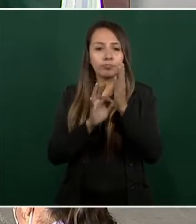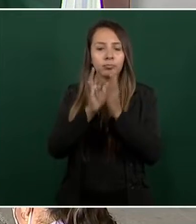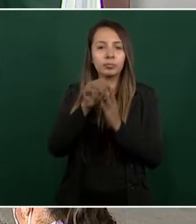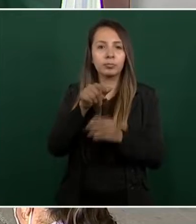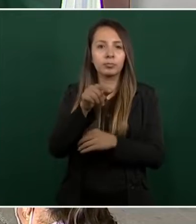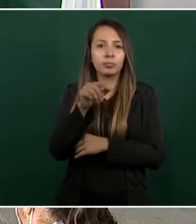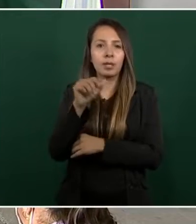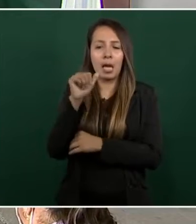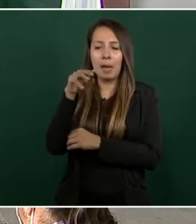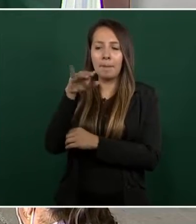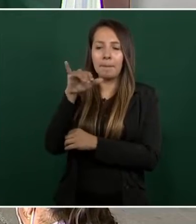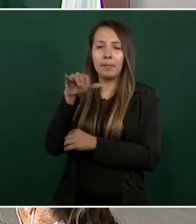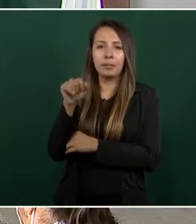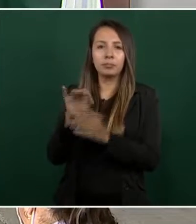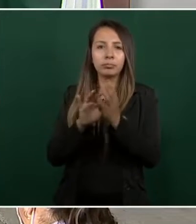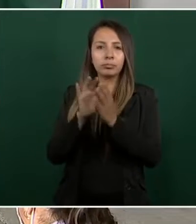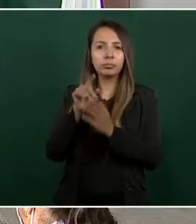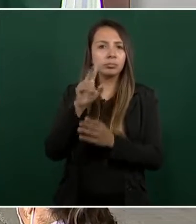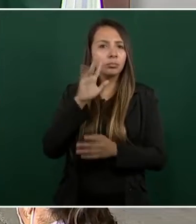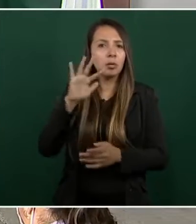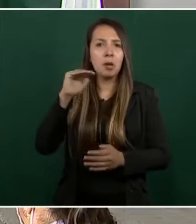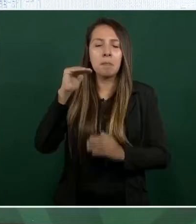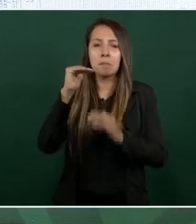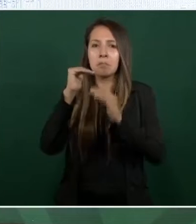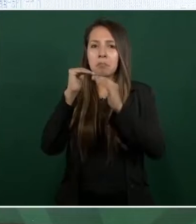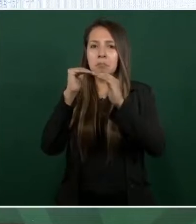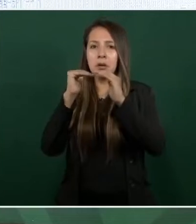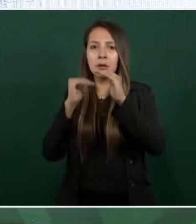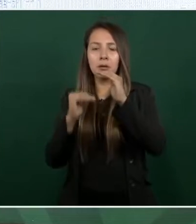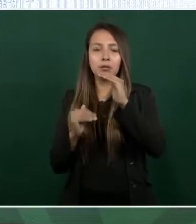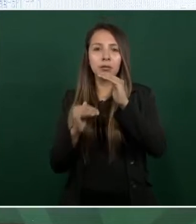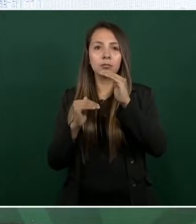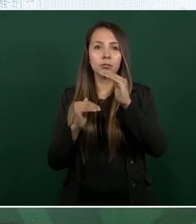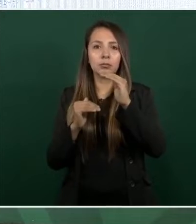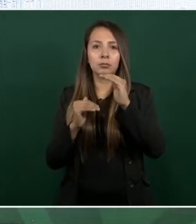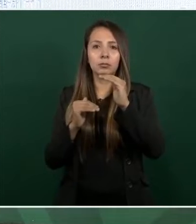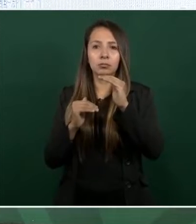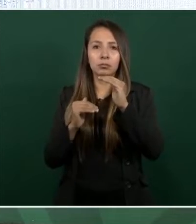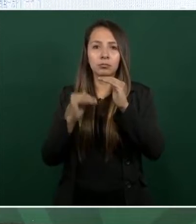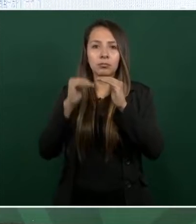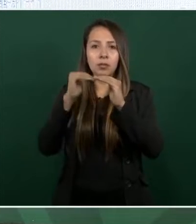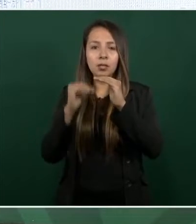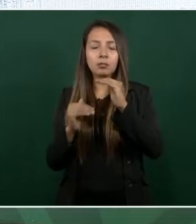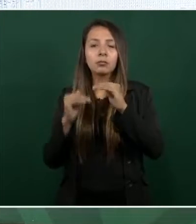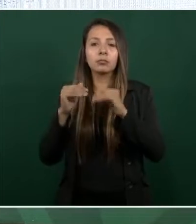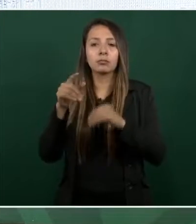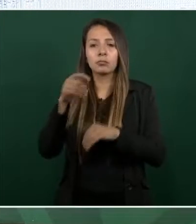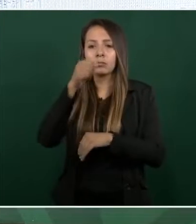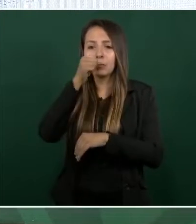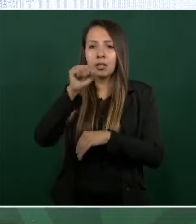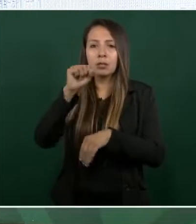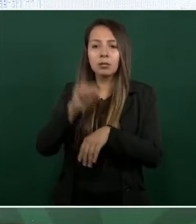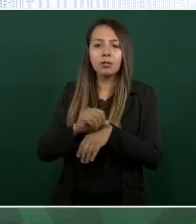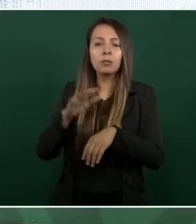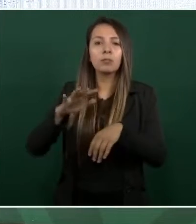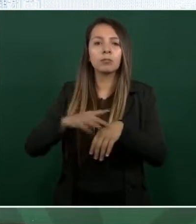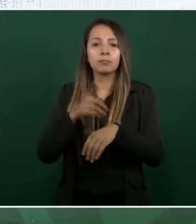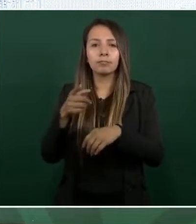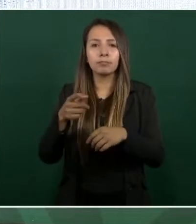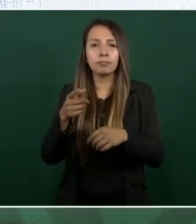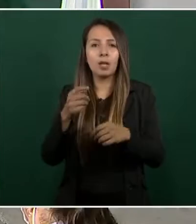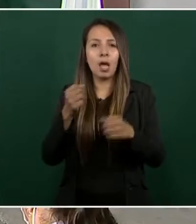estamos todavía más abajo que lo que reporta el secretariado por tratarse de vehículos